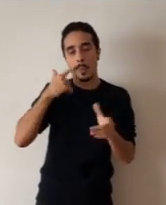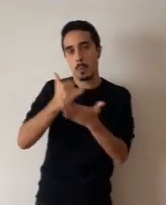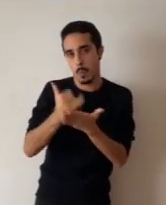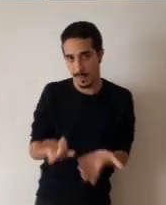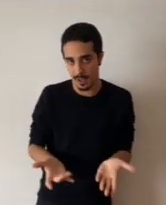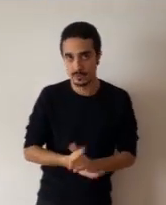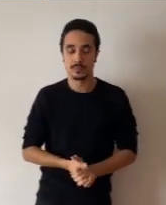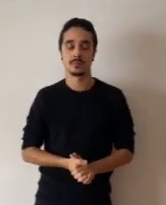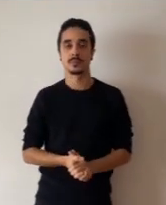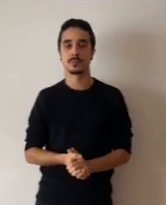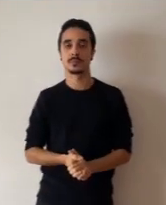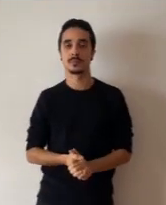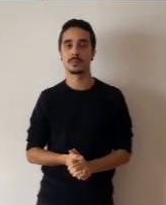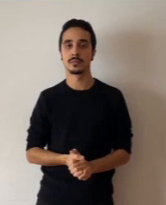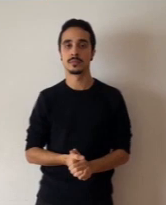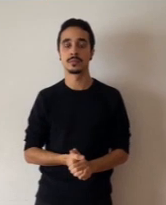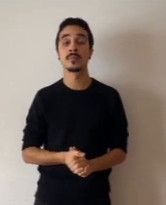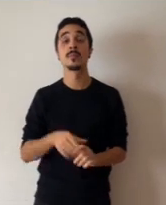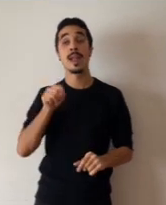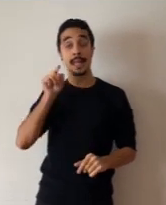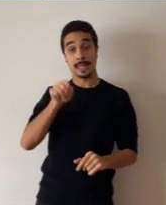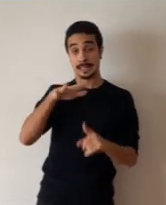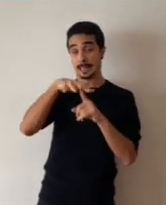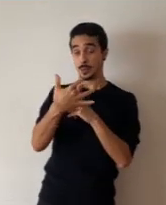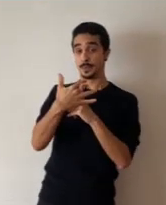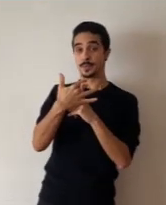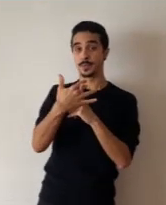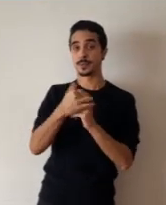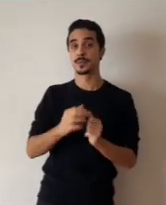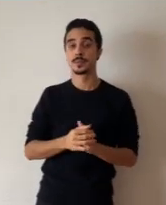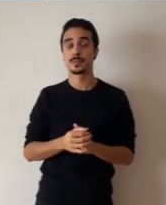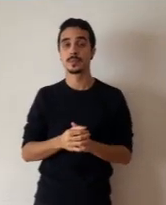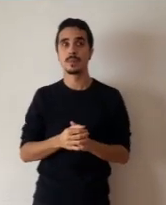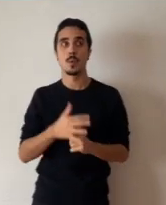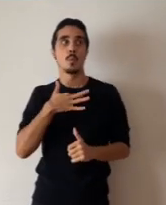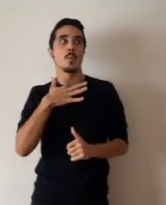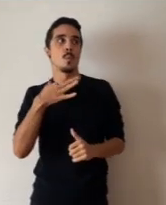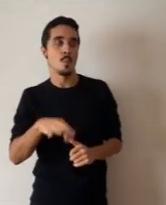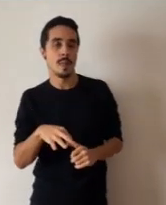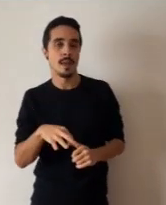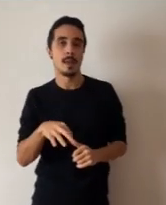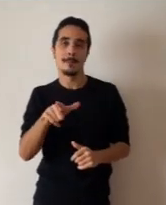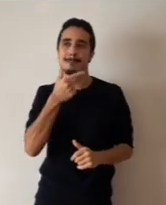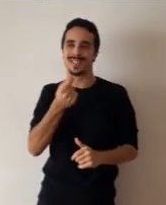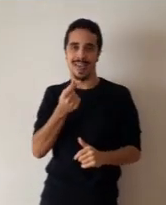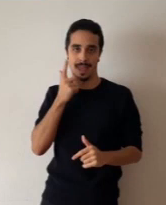la prolonguen en el tiempo según la cantidad de grasa que hayan tomado. Y eso, bueno,